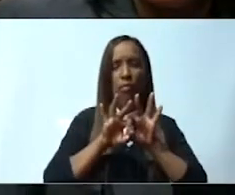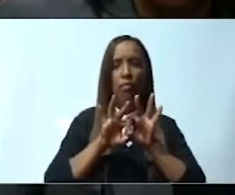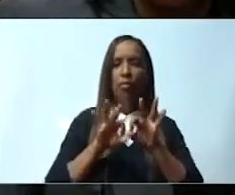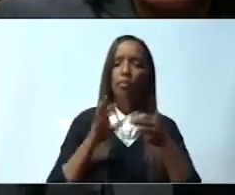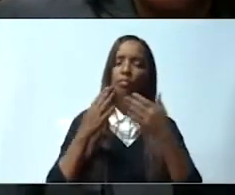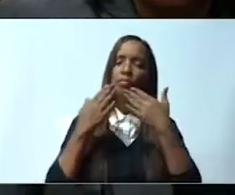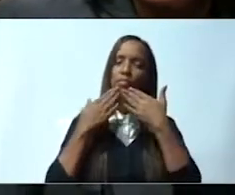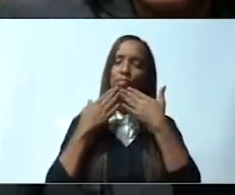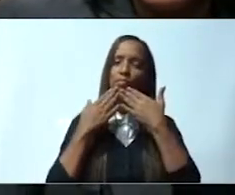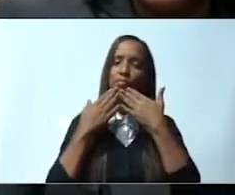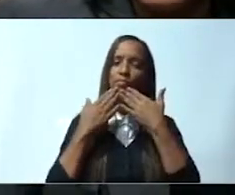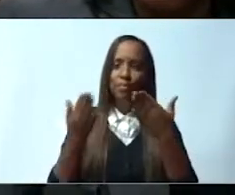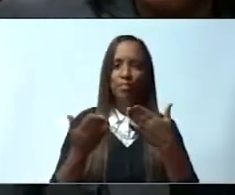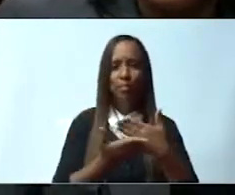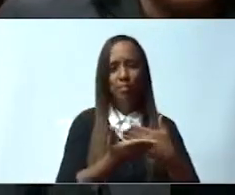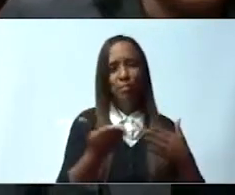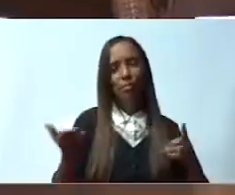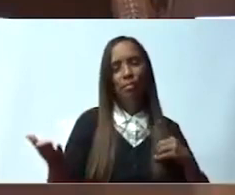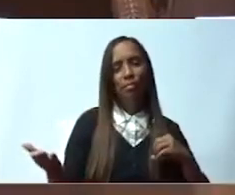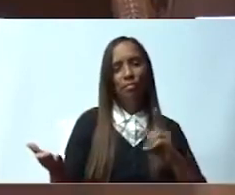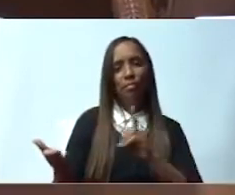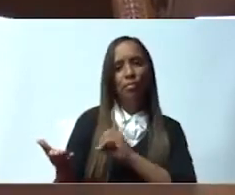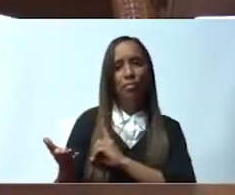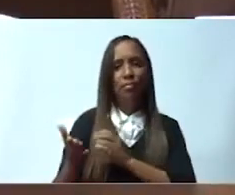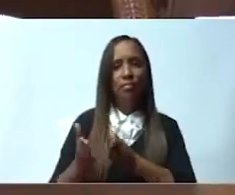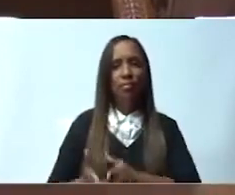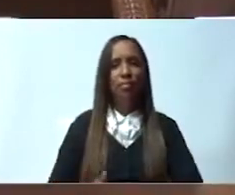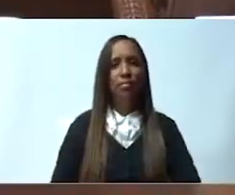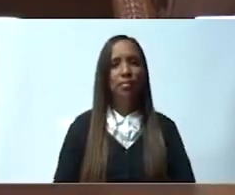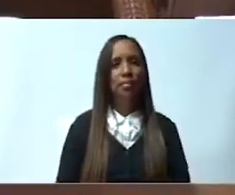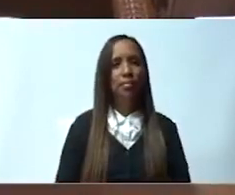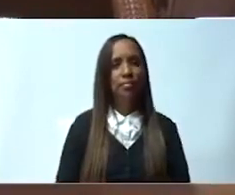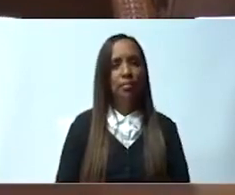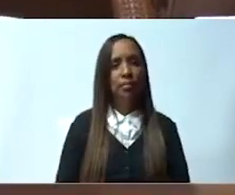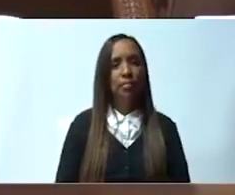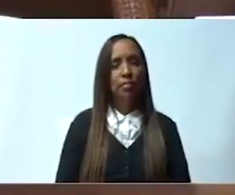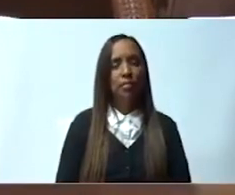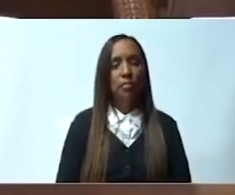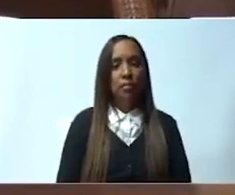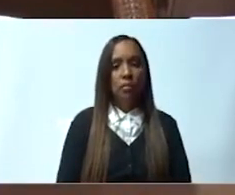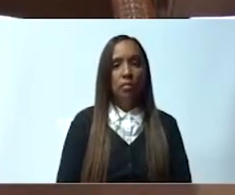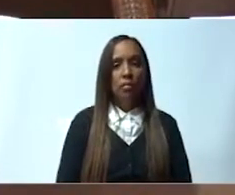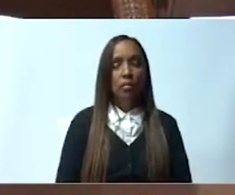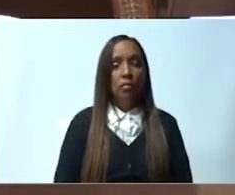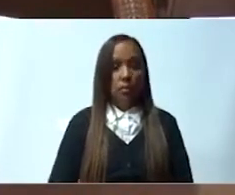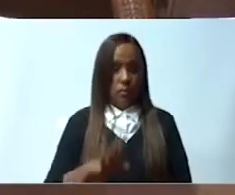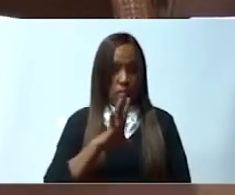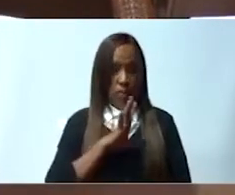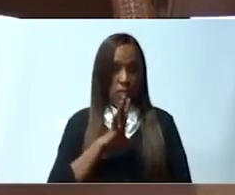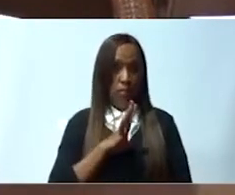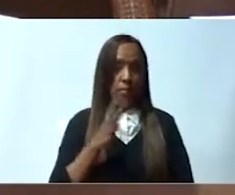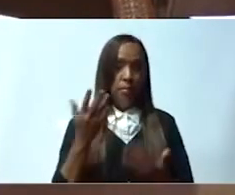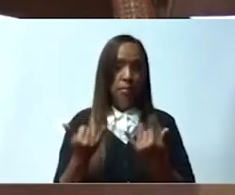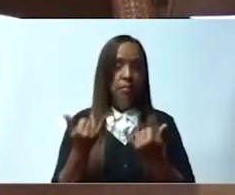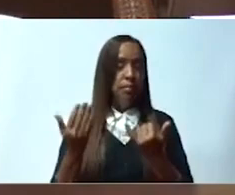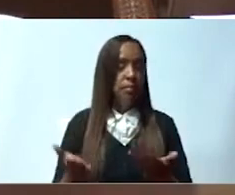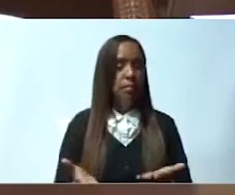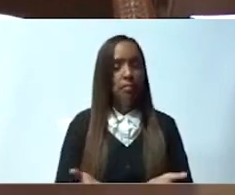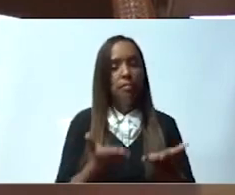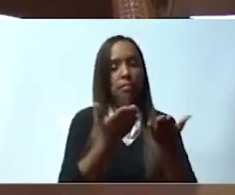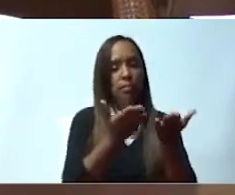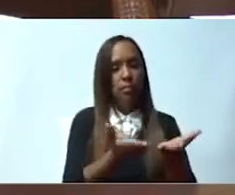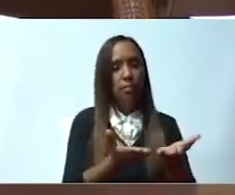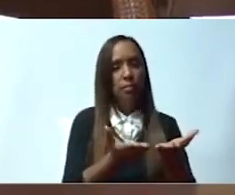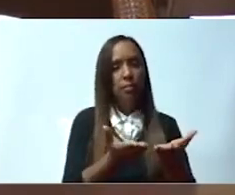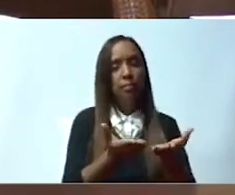diputados. Gracias. Entonces vamos a someter a votación el informe. Lo vamos a conocer